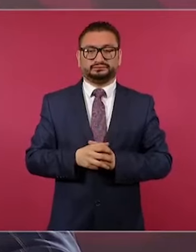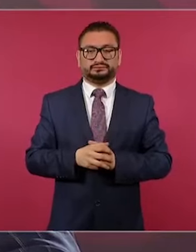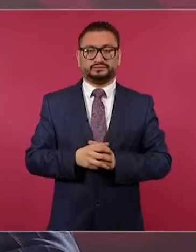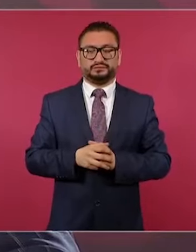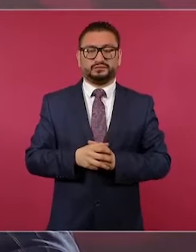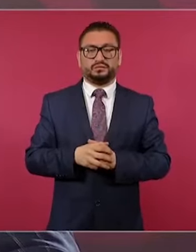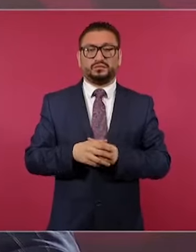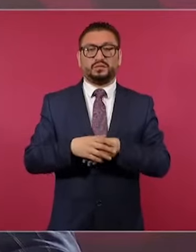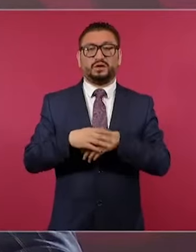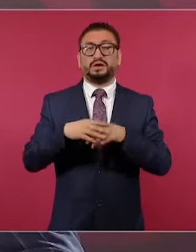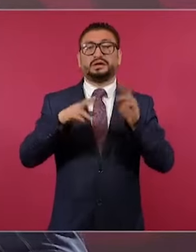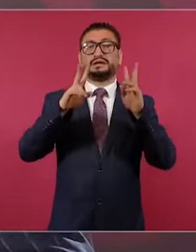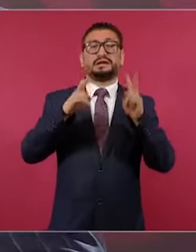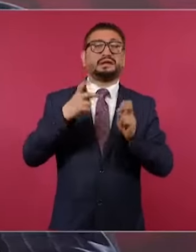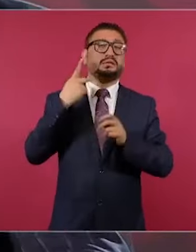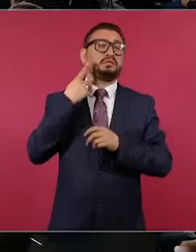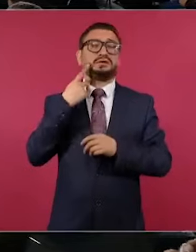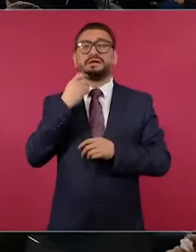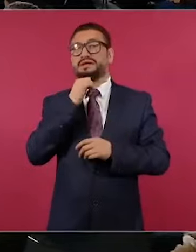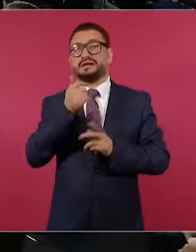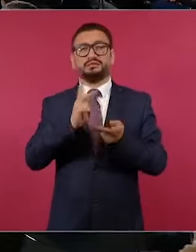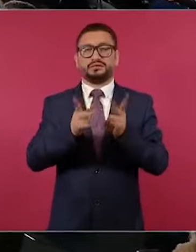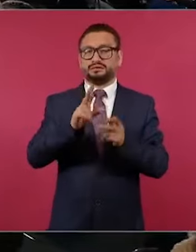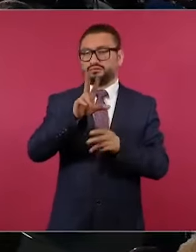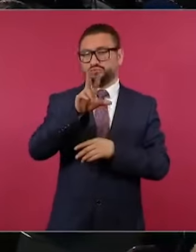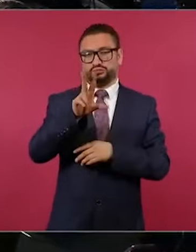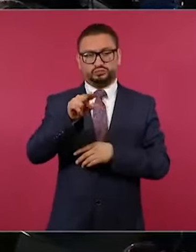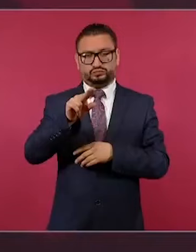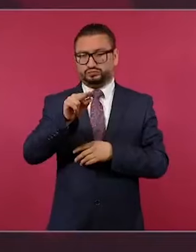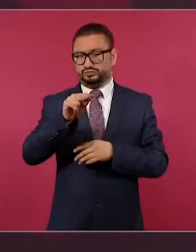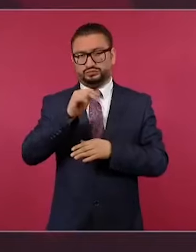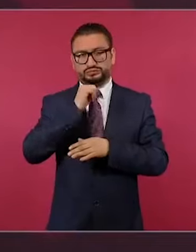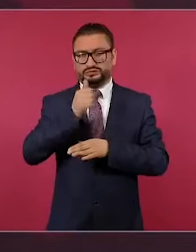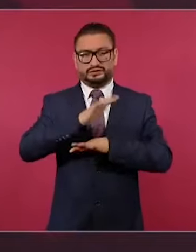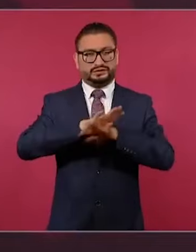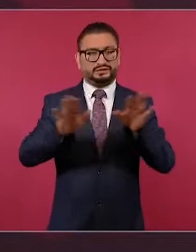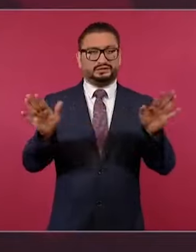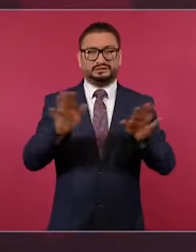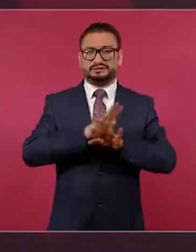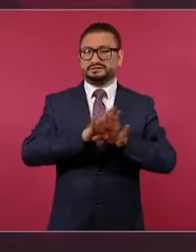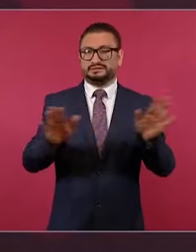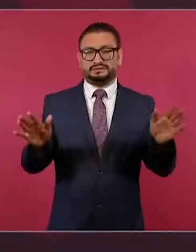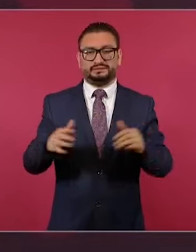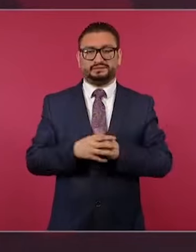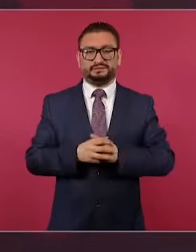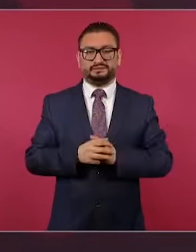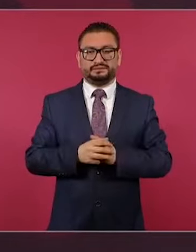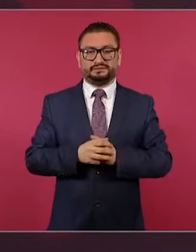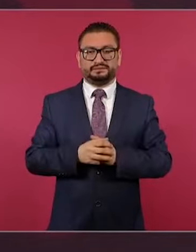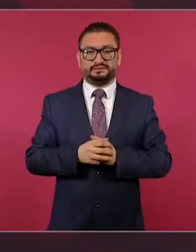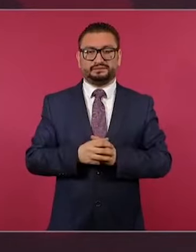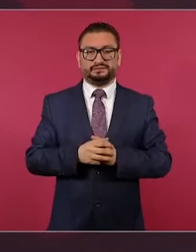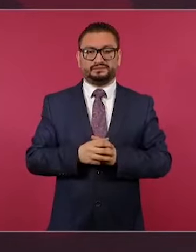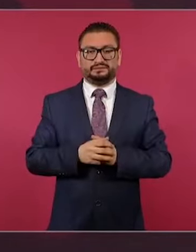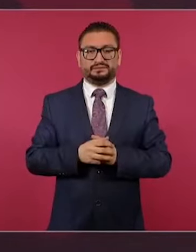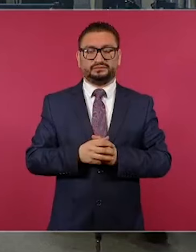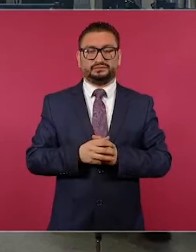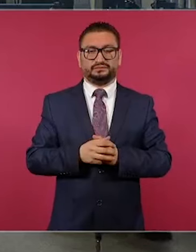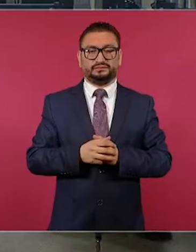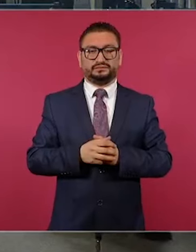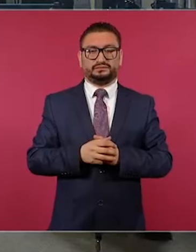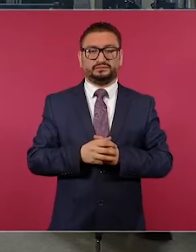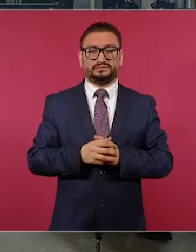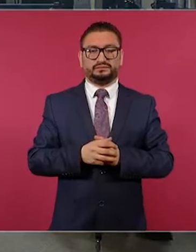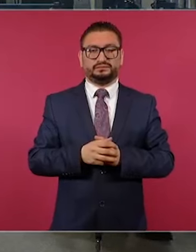Es que no vamos a hablar de política, no. Ya esos. Los expresidentes al retirarse contaban